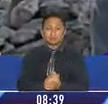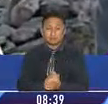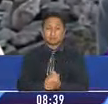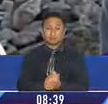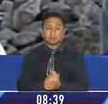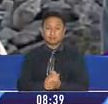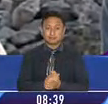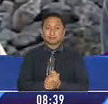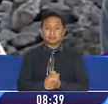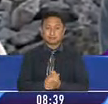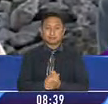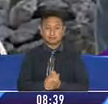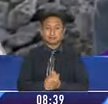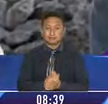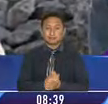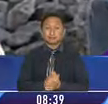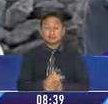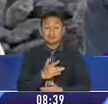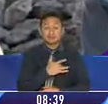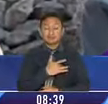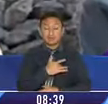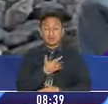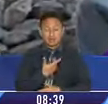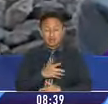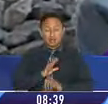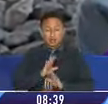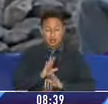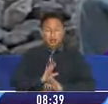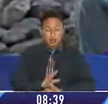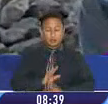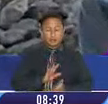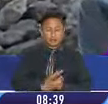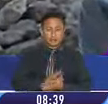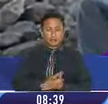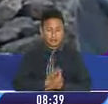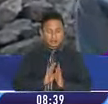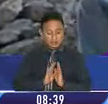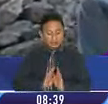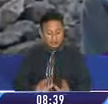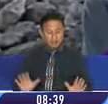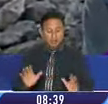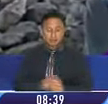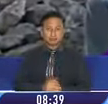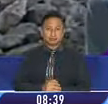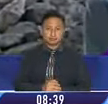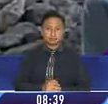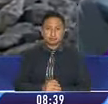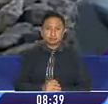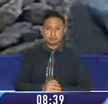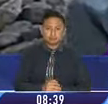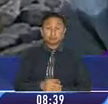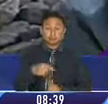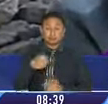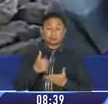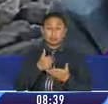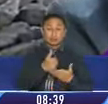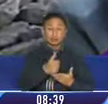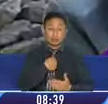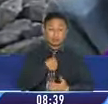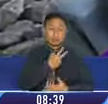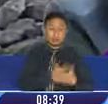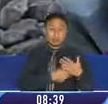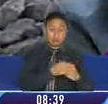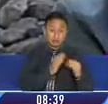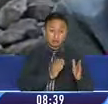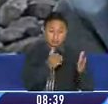Y me siento tranquila y saber que nos están ayudando para enterrar